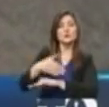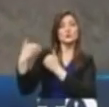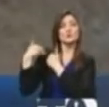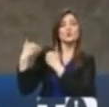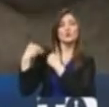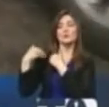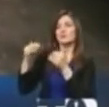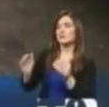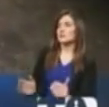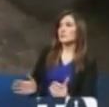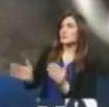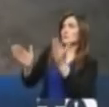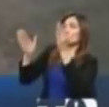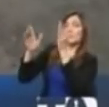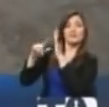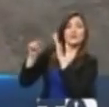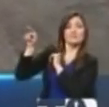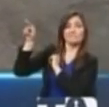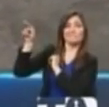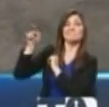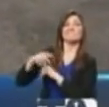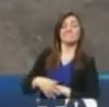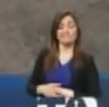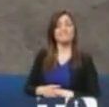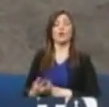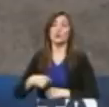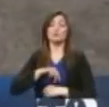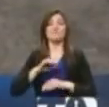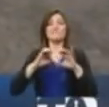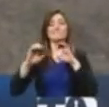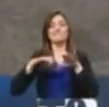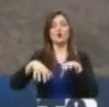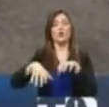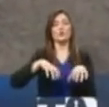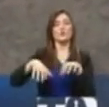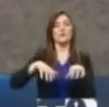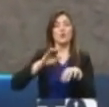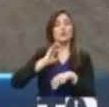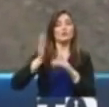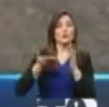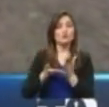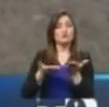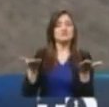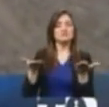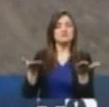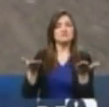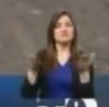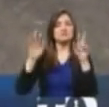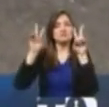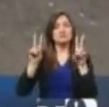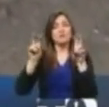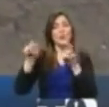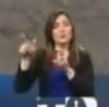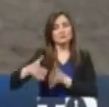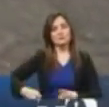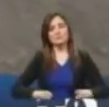de la plataforma financiera, por lo que hemos conversado y hemos coordinado nuevamente. Se ha hecho mucho énfasis en que